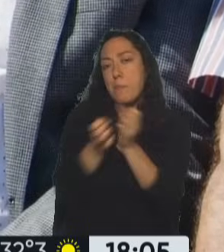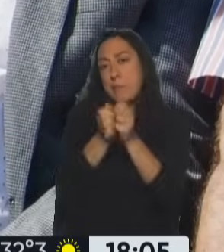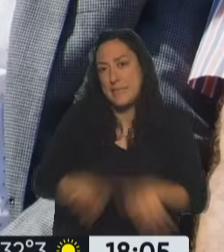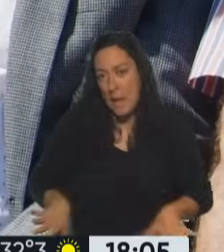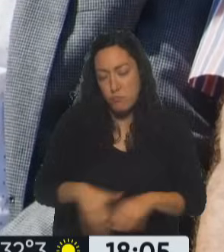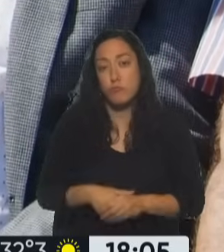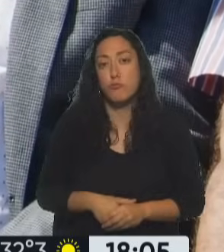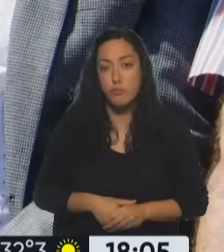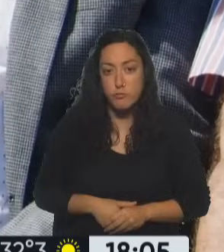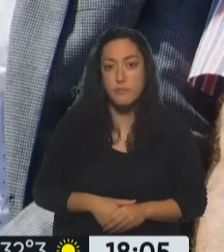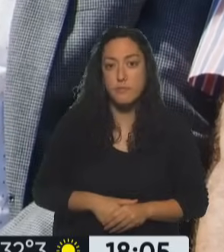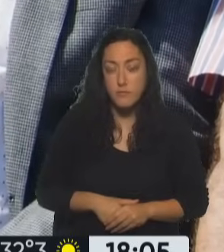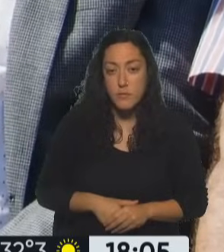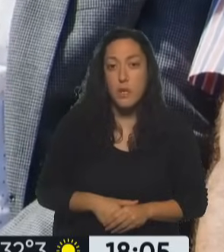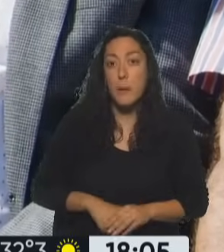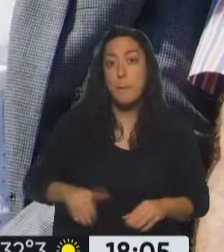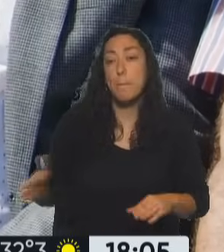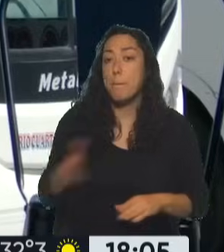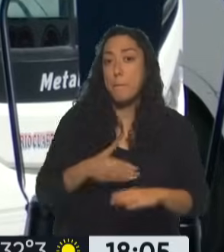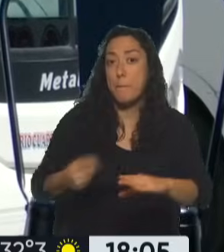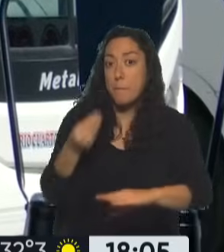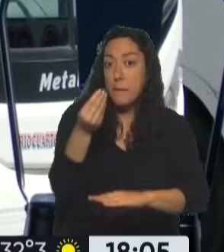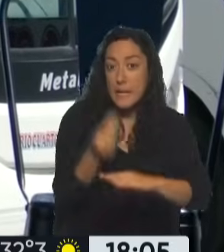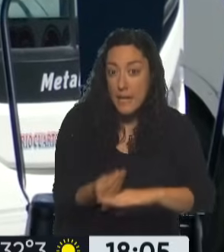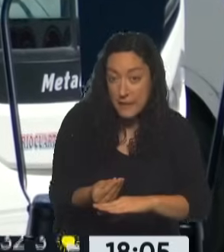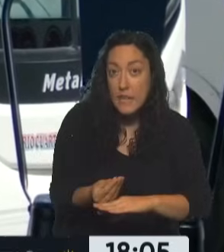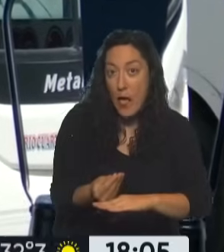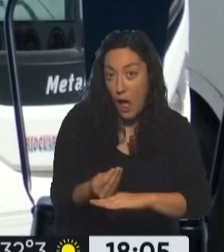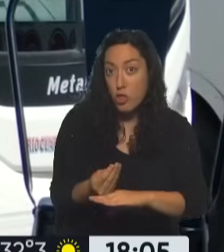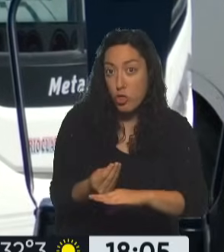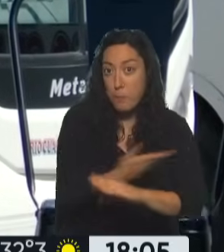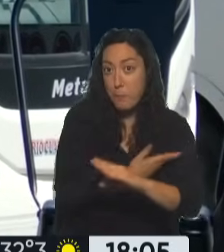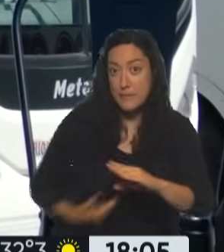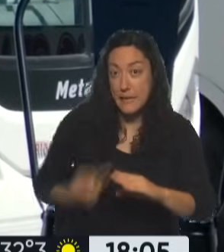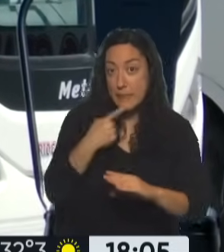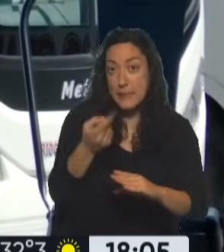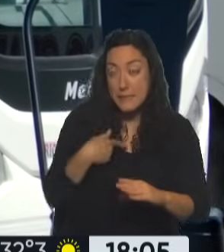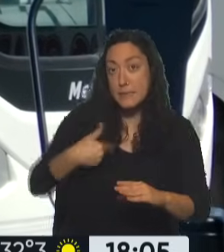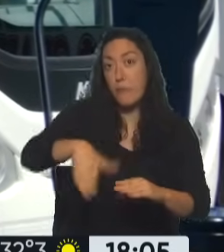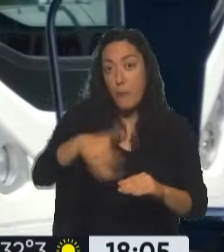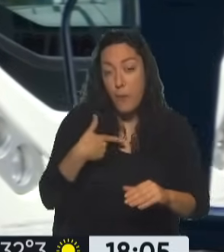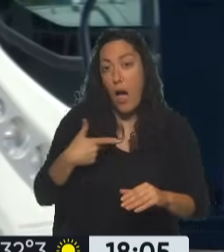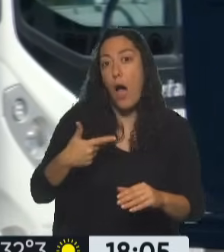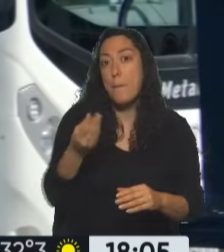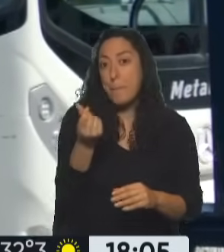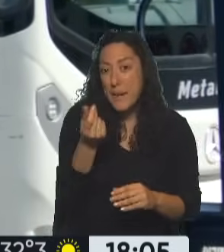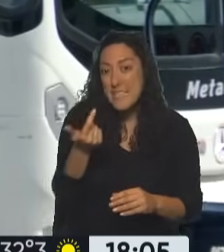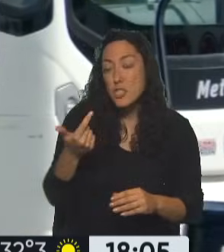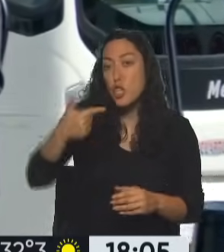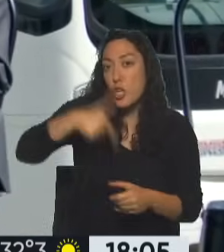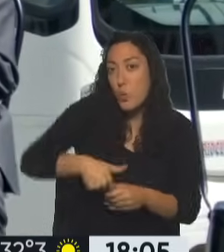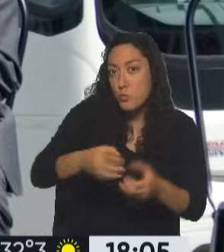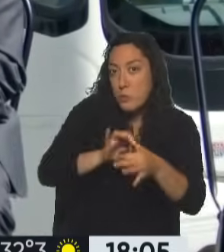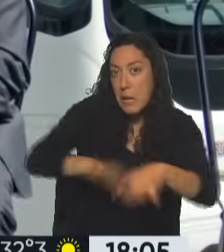Me asusta y me da miedo un candidato que dice que va a liberar el precio del